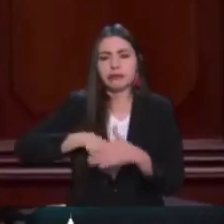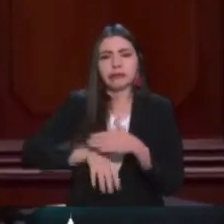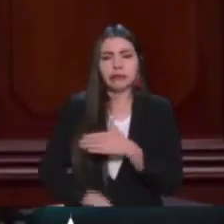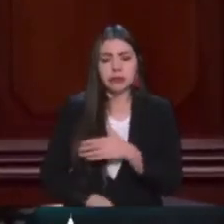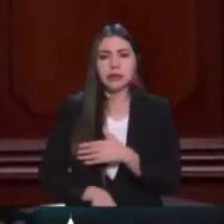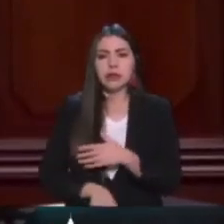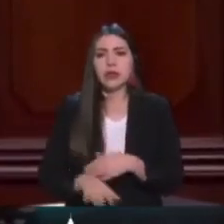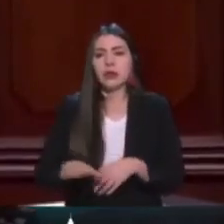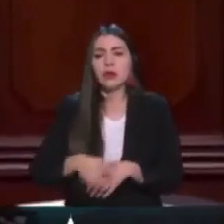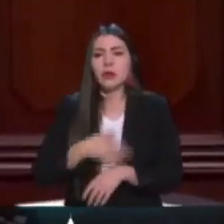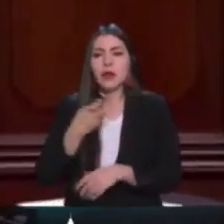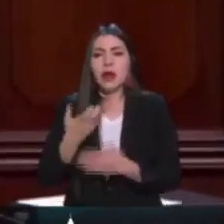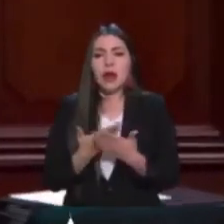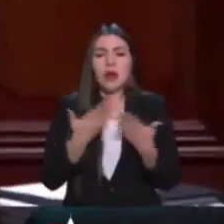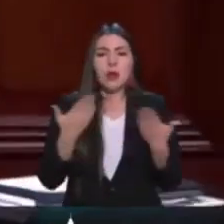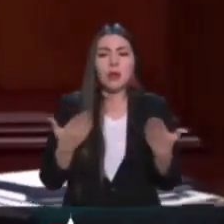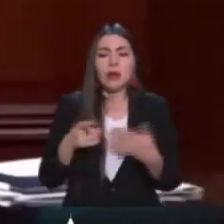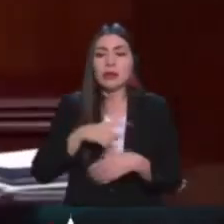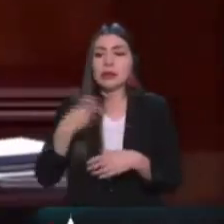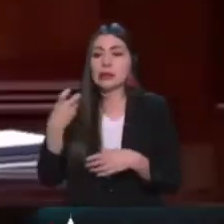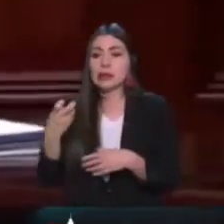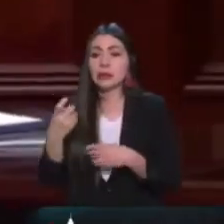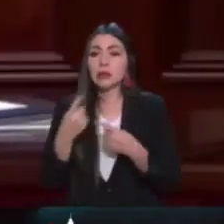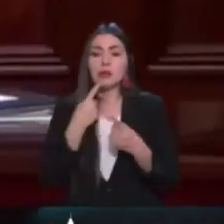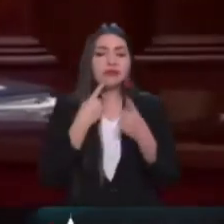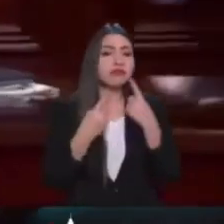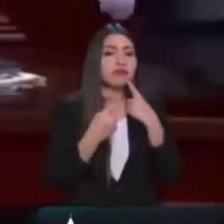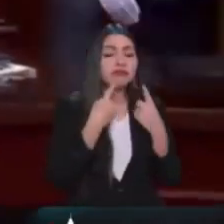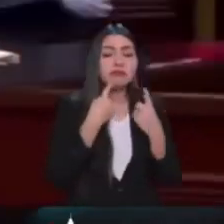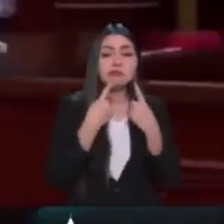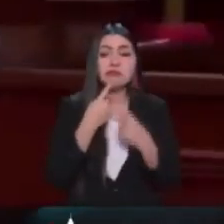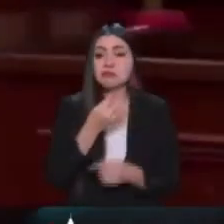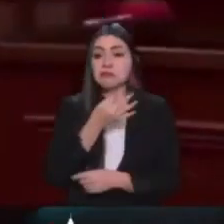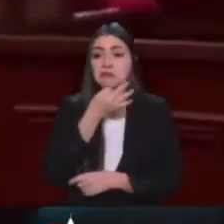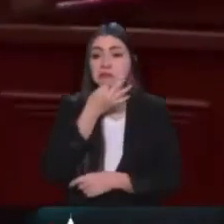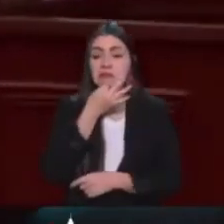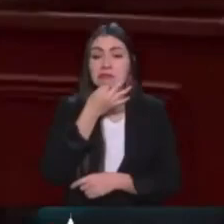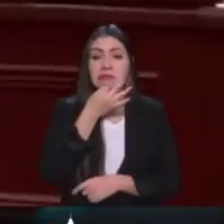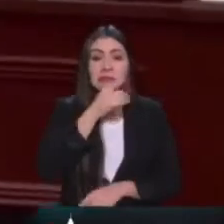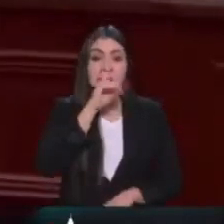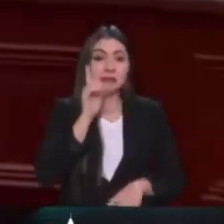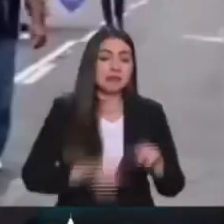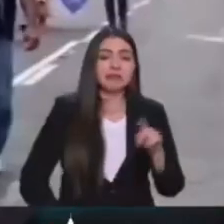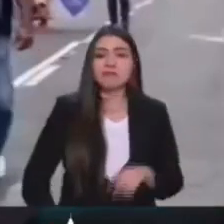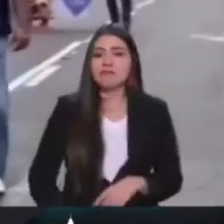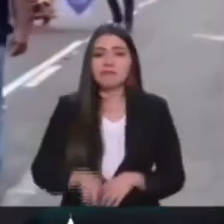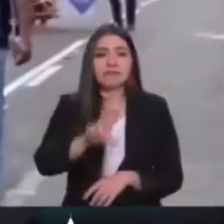una discusión que no se va a resolver jamás,